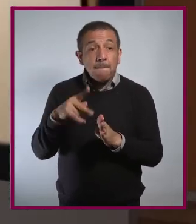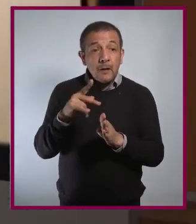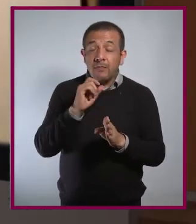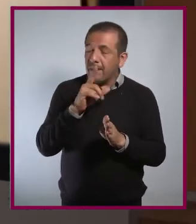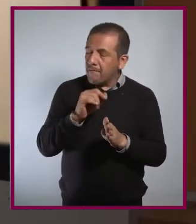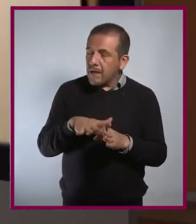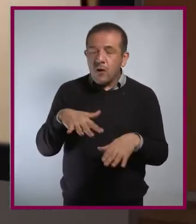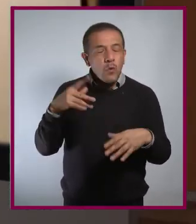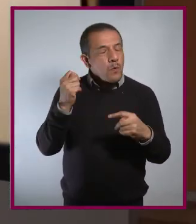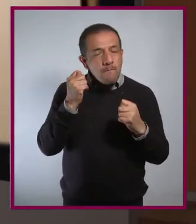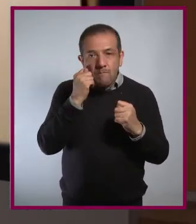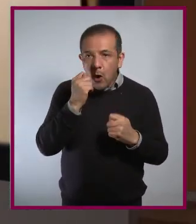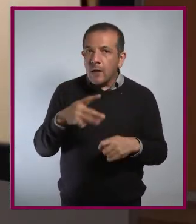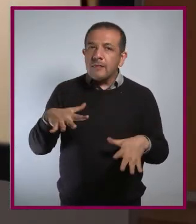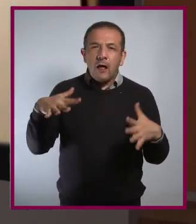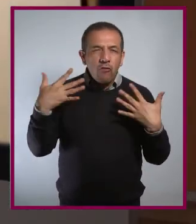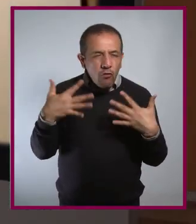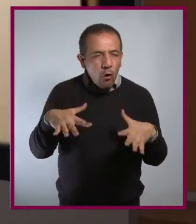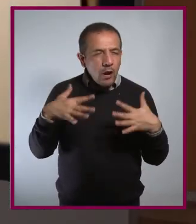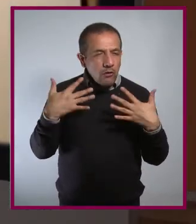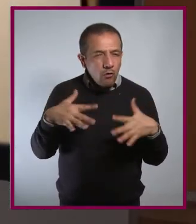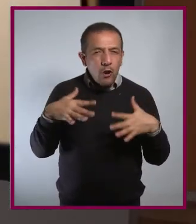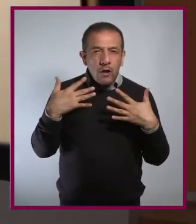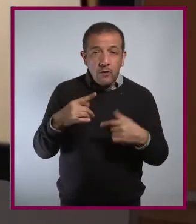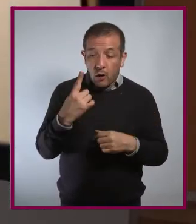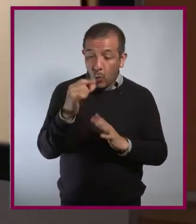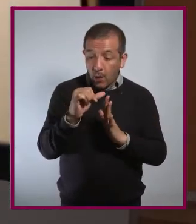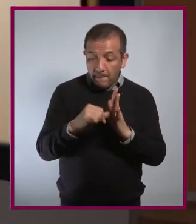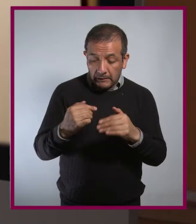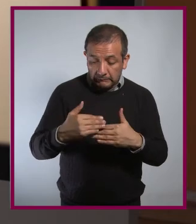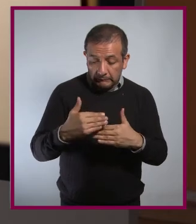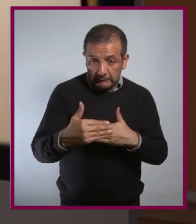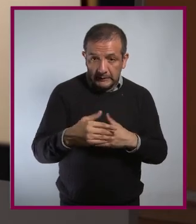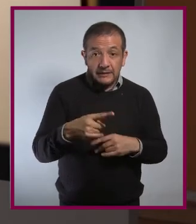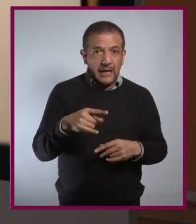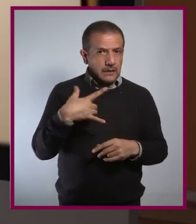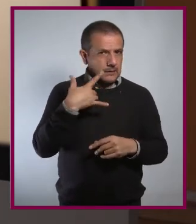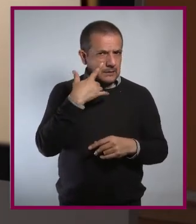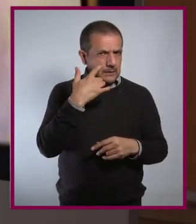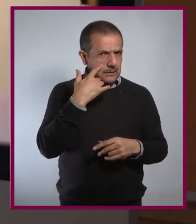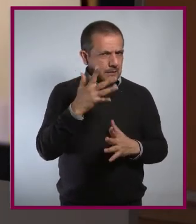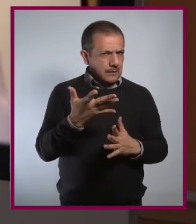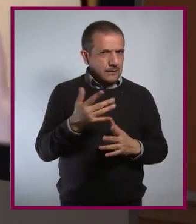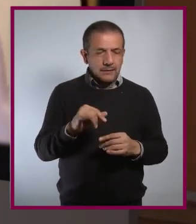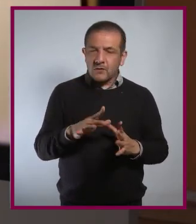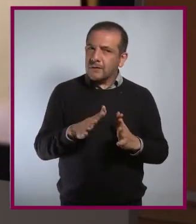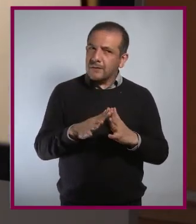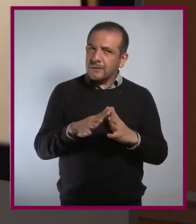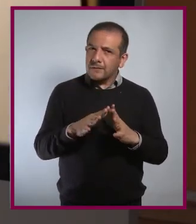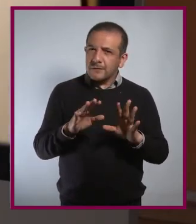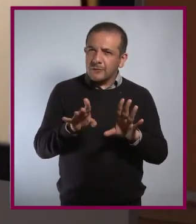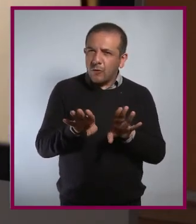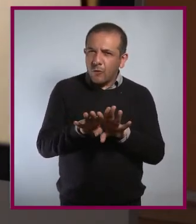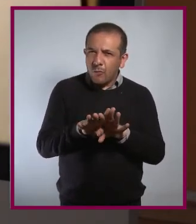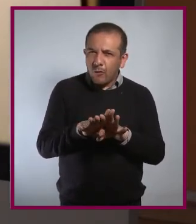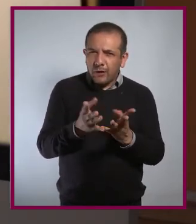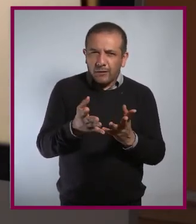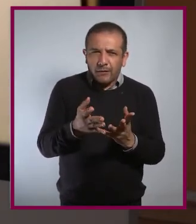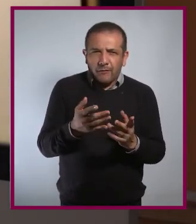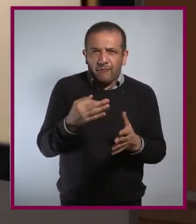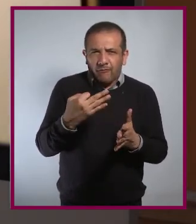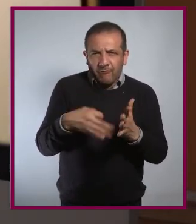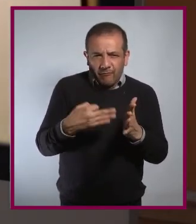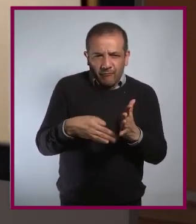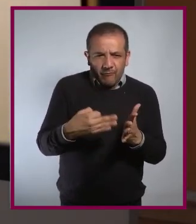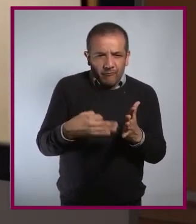el otro criterio es que aunque sea dolor leve, si persiste por más de un mes, ya es raro. Ya aparece fuera del contexto